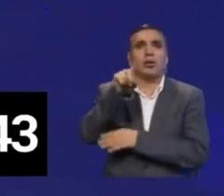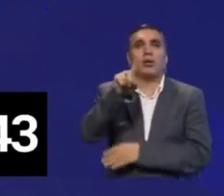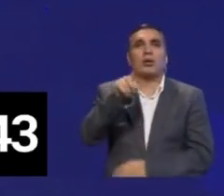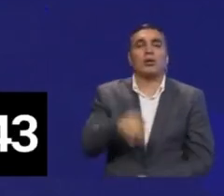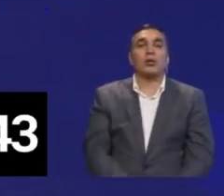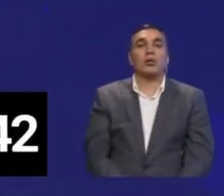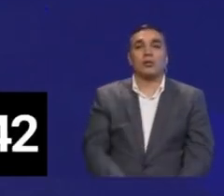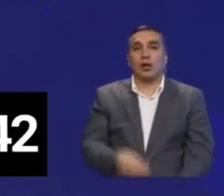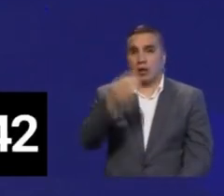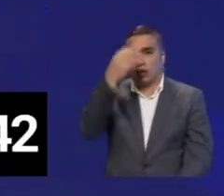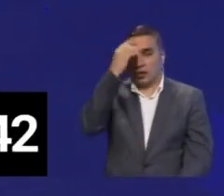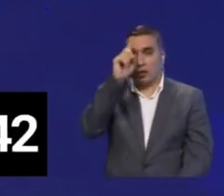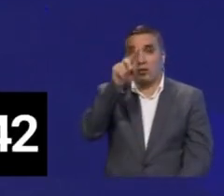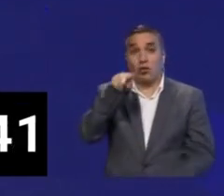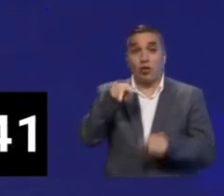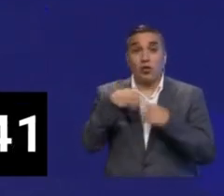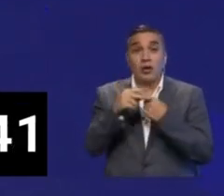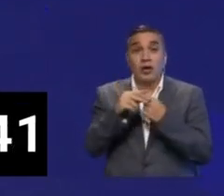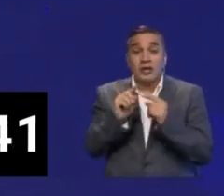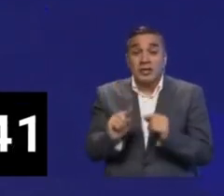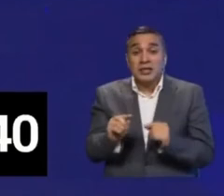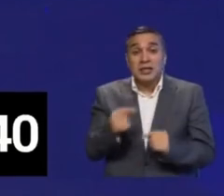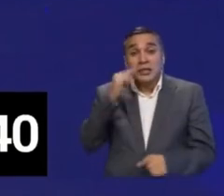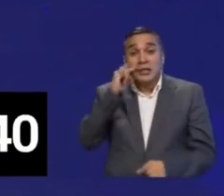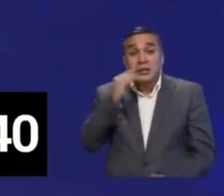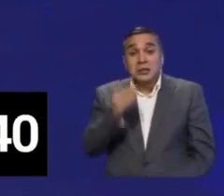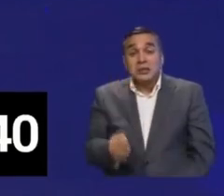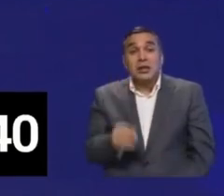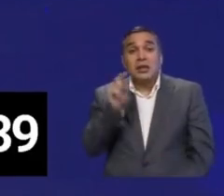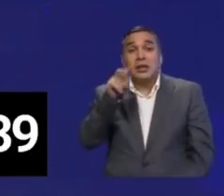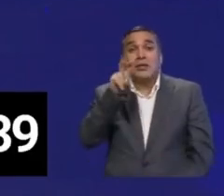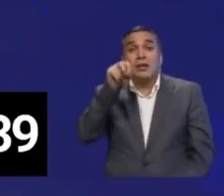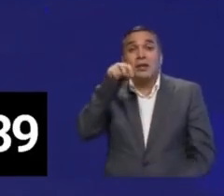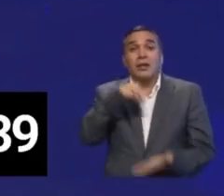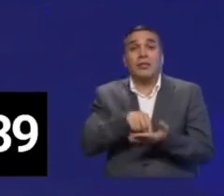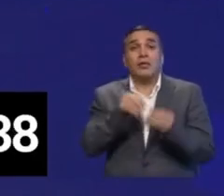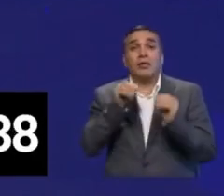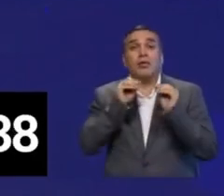brecha en educación inicial. Necesitamos 20.000